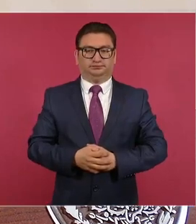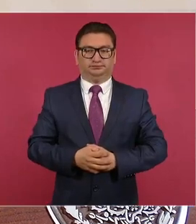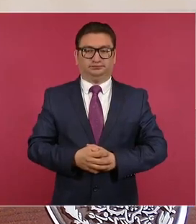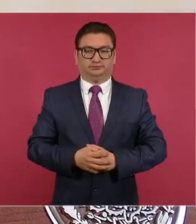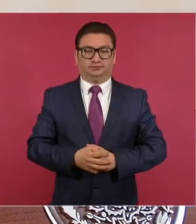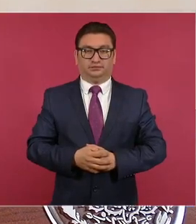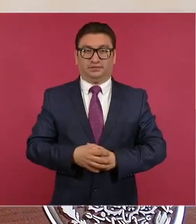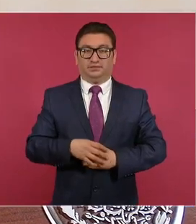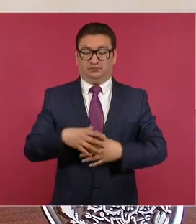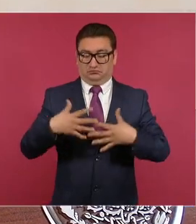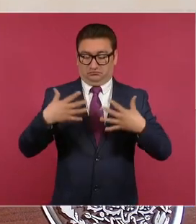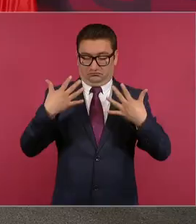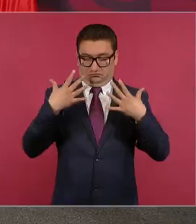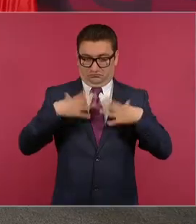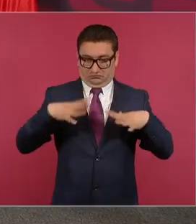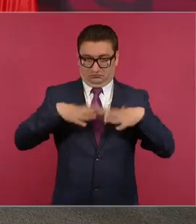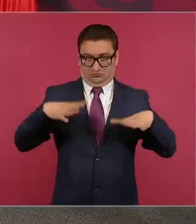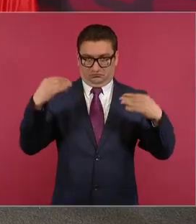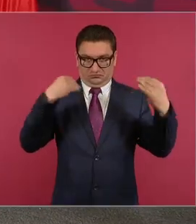Especial,